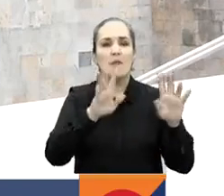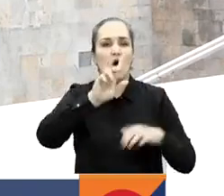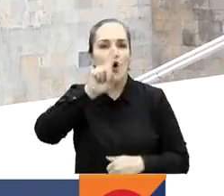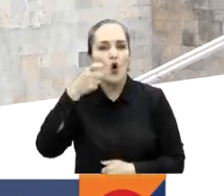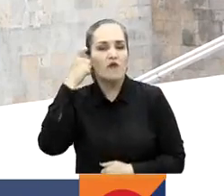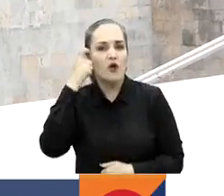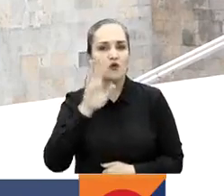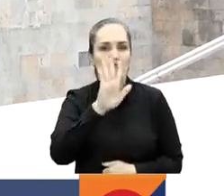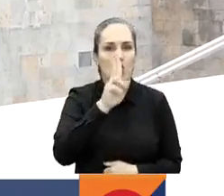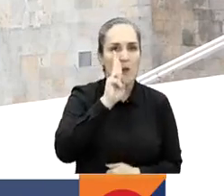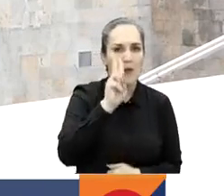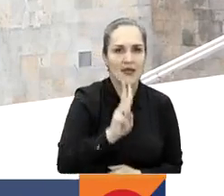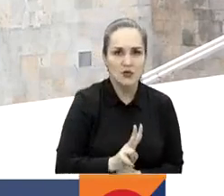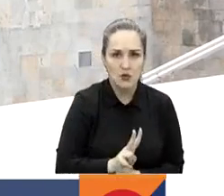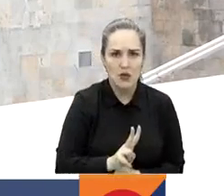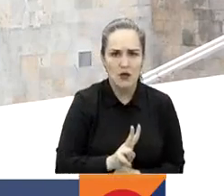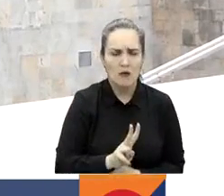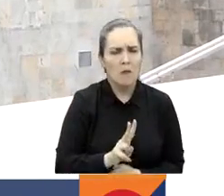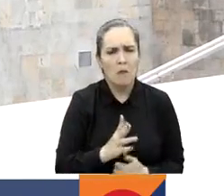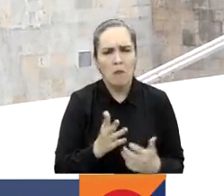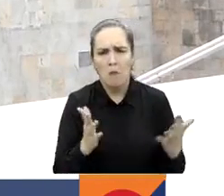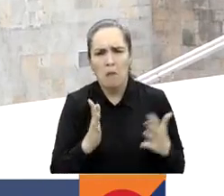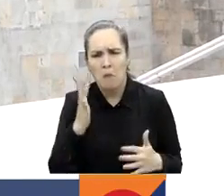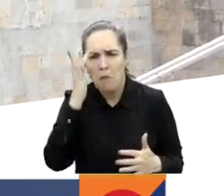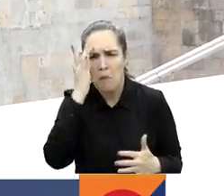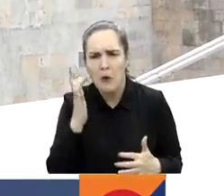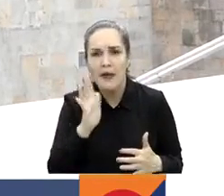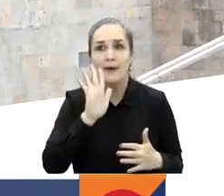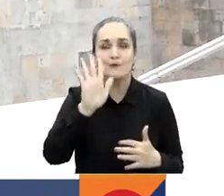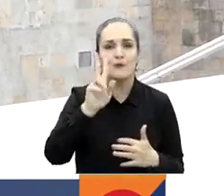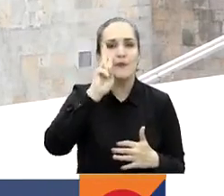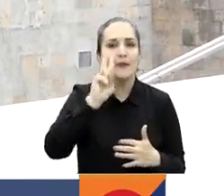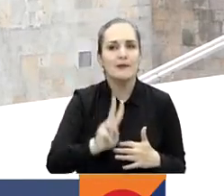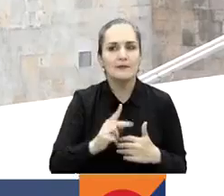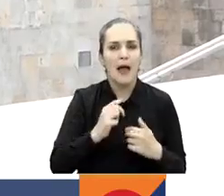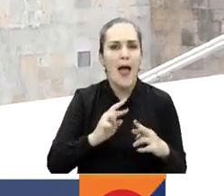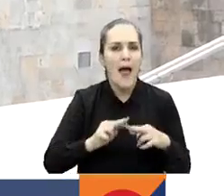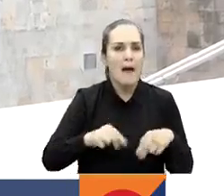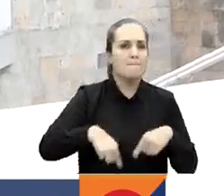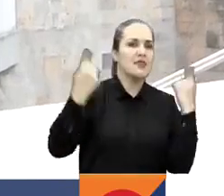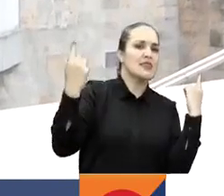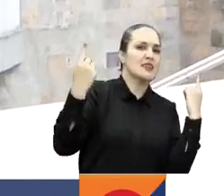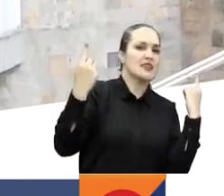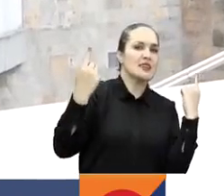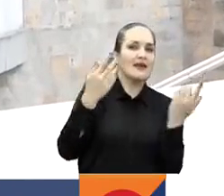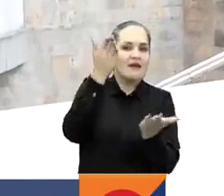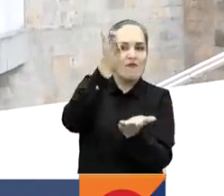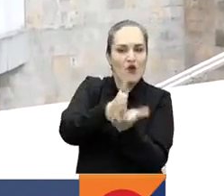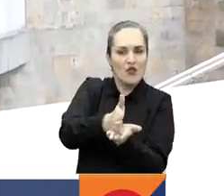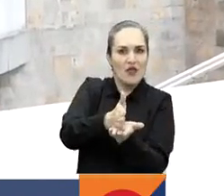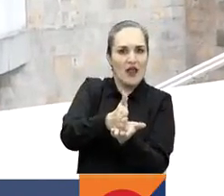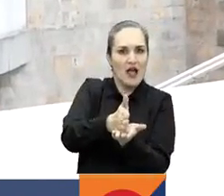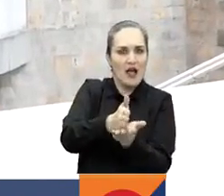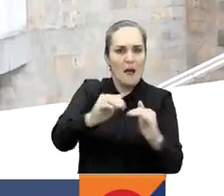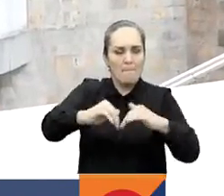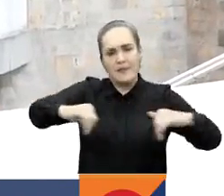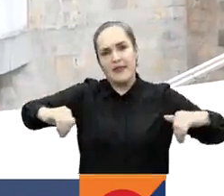Entendiendo que los grandes afectados con esta distancia entre ambos países es la frontera entre Colombia y